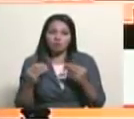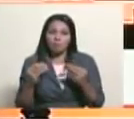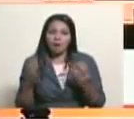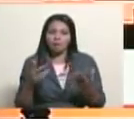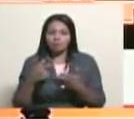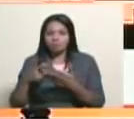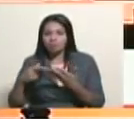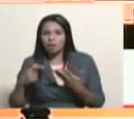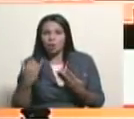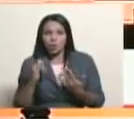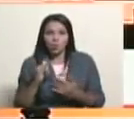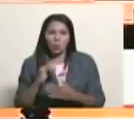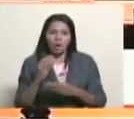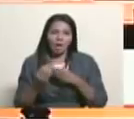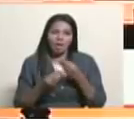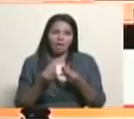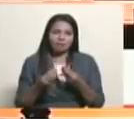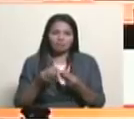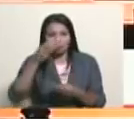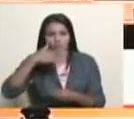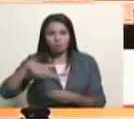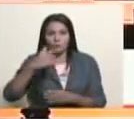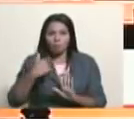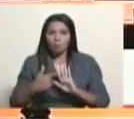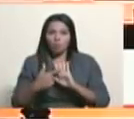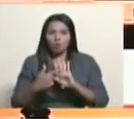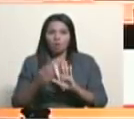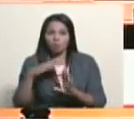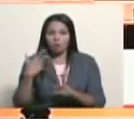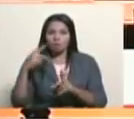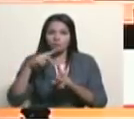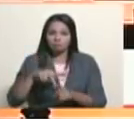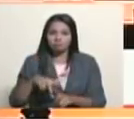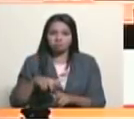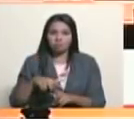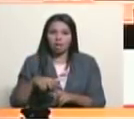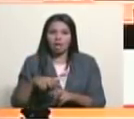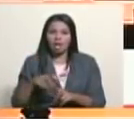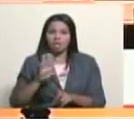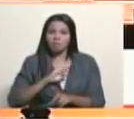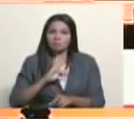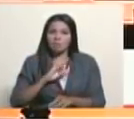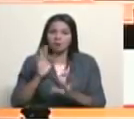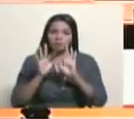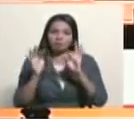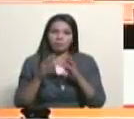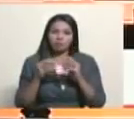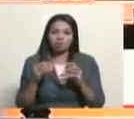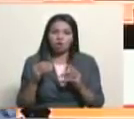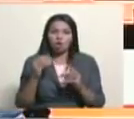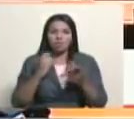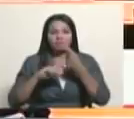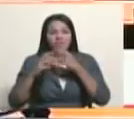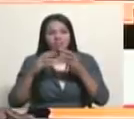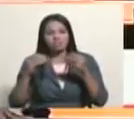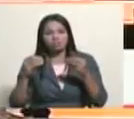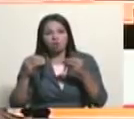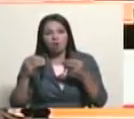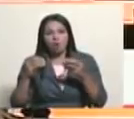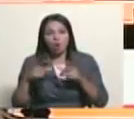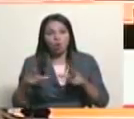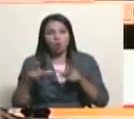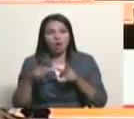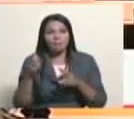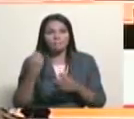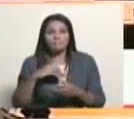causas. Y nuestro pueblo ha demostrado que puede vencer al imperialismo porque defiende una gran causa. La causa